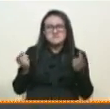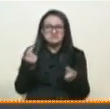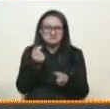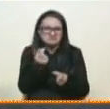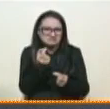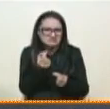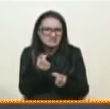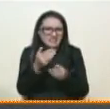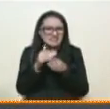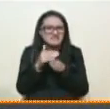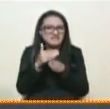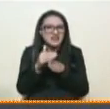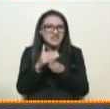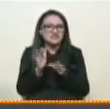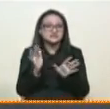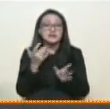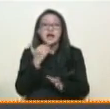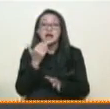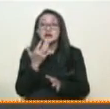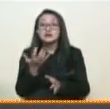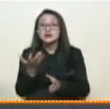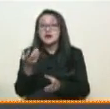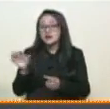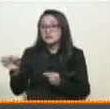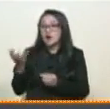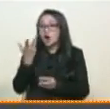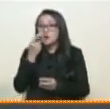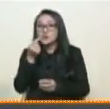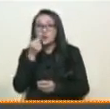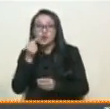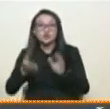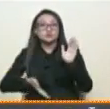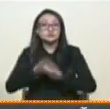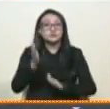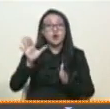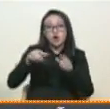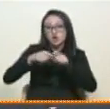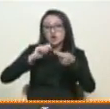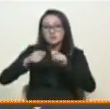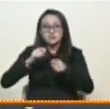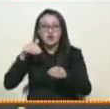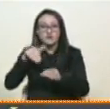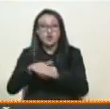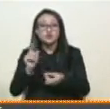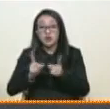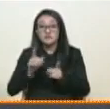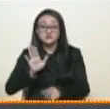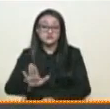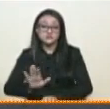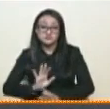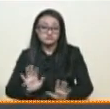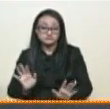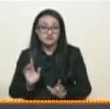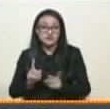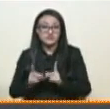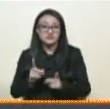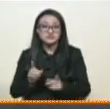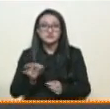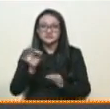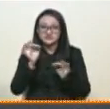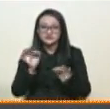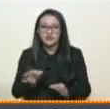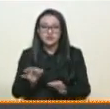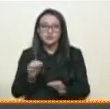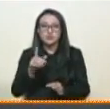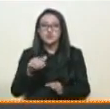mínima diferencia porque alguien se comió el voto, alguien se lo llevó, lo rompió, que a veces ocurren cosas como esas, pero eso seguramente